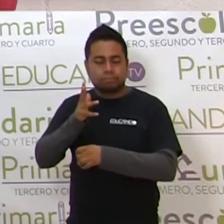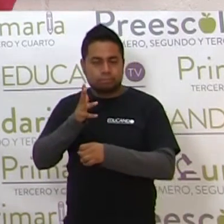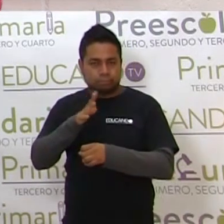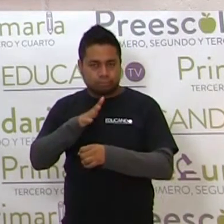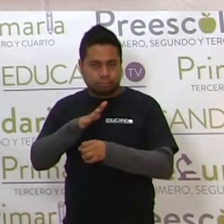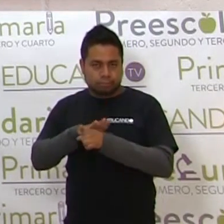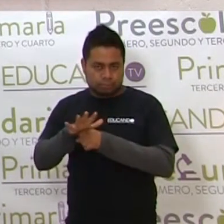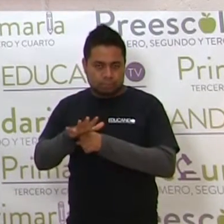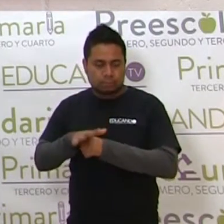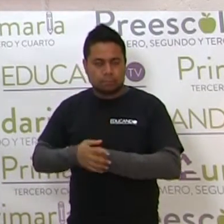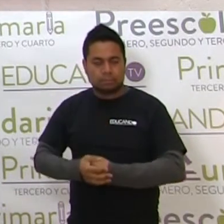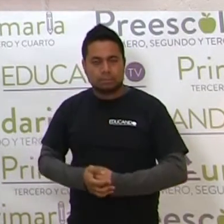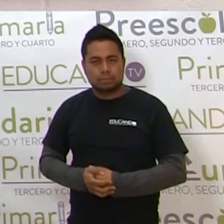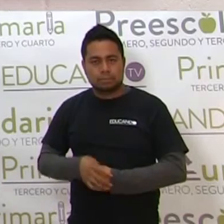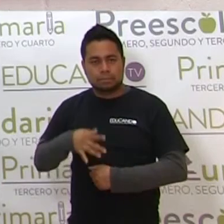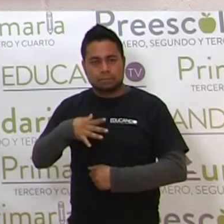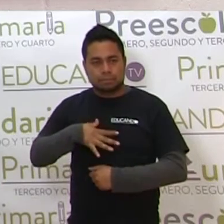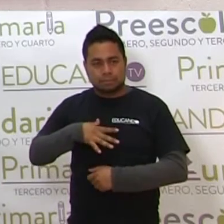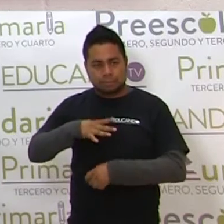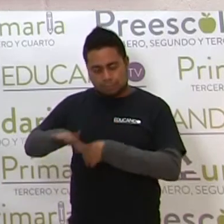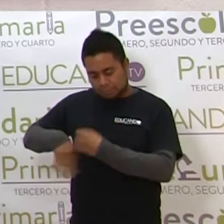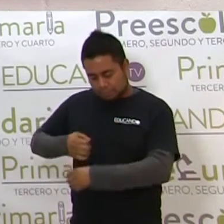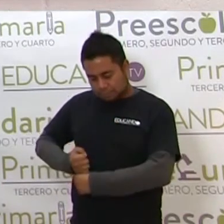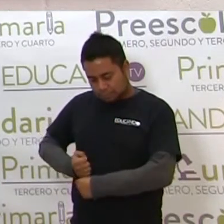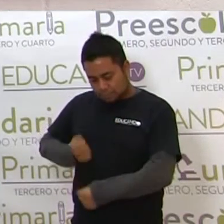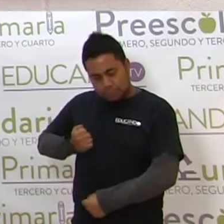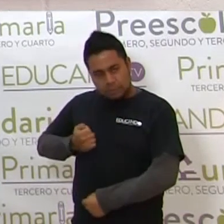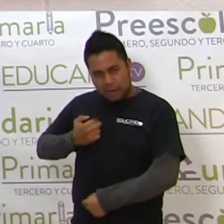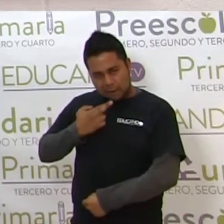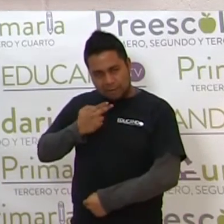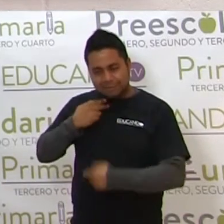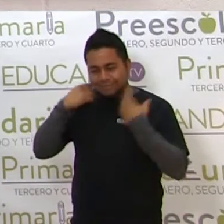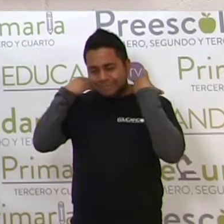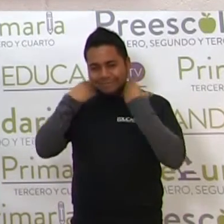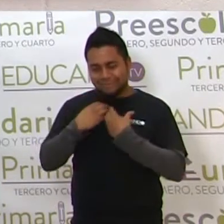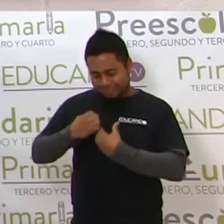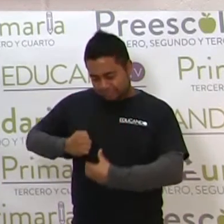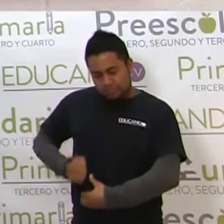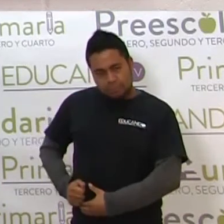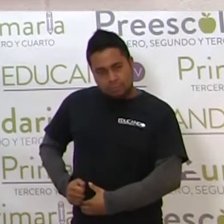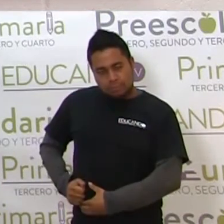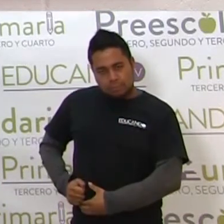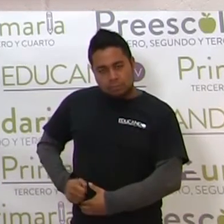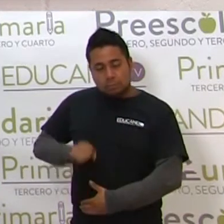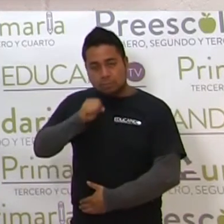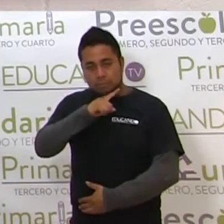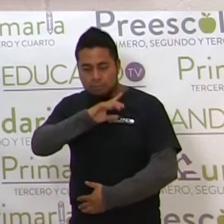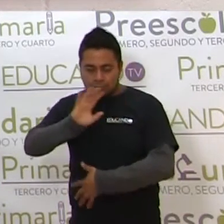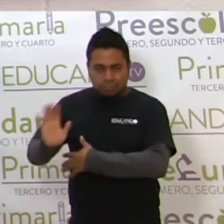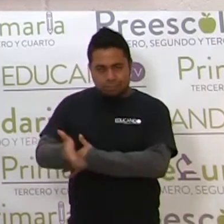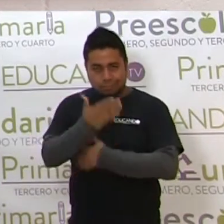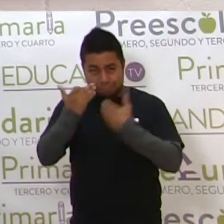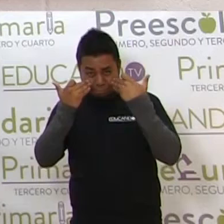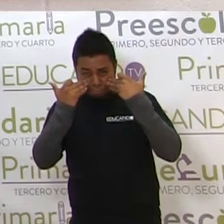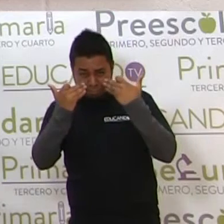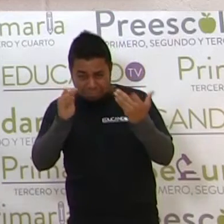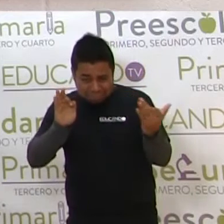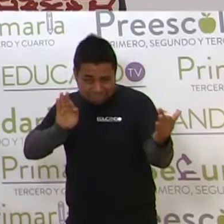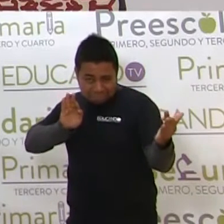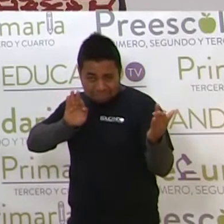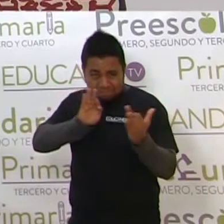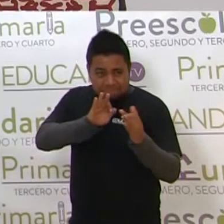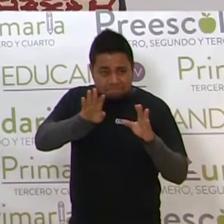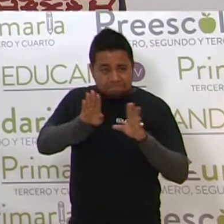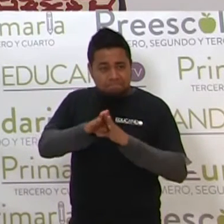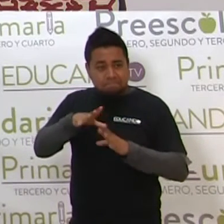un paleacate un pañuelo su reboso sí se observa aquí Cómo cómo va